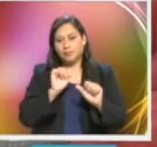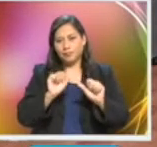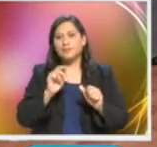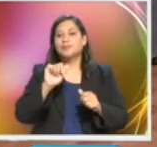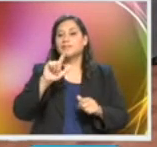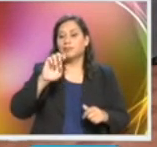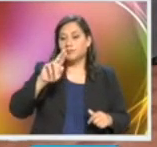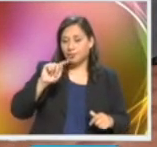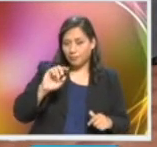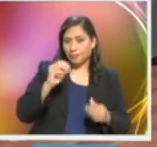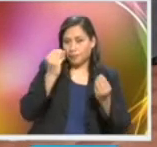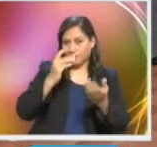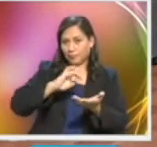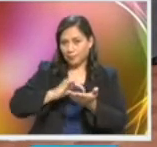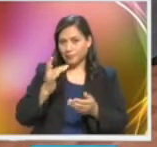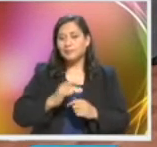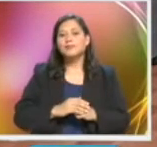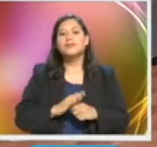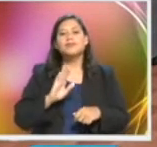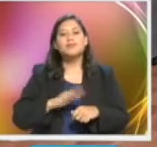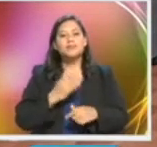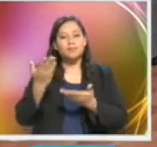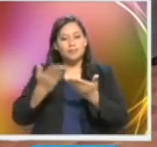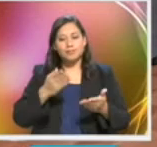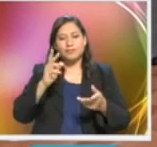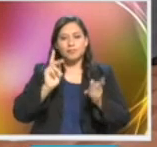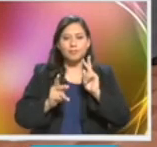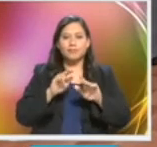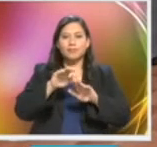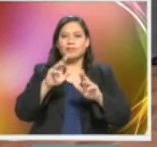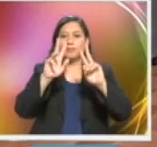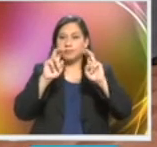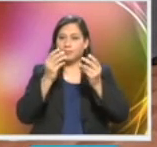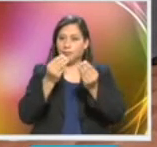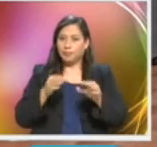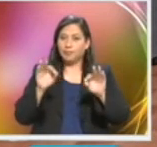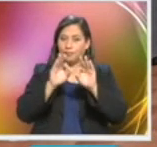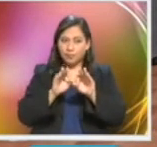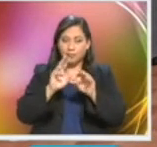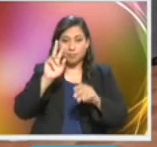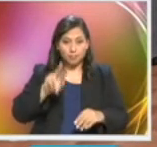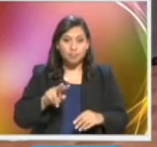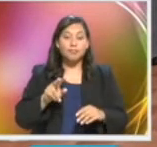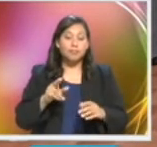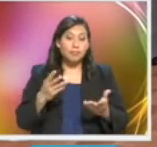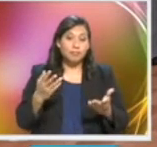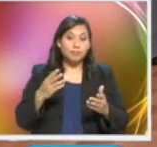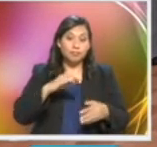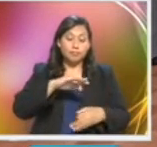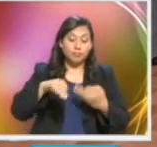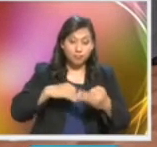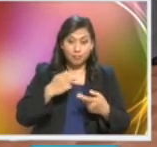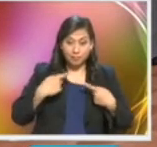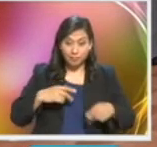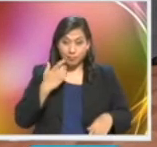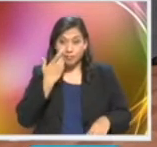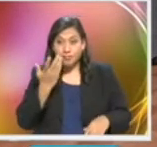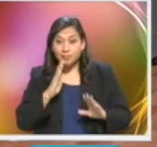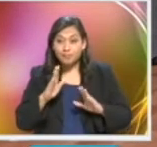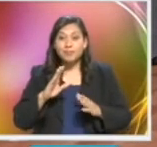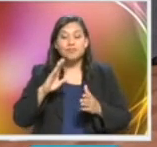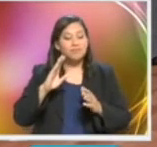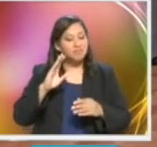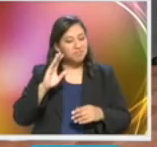Alberto, muchísimas gracias. Pilar. Gracias por venir a hablar de este tema tan importante que la verdad, pues todos los que quieran ya adquirir